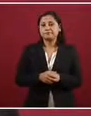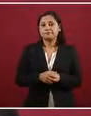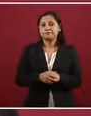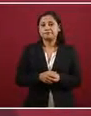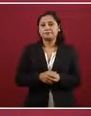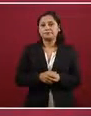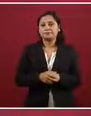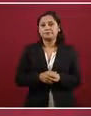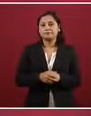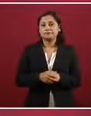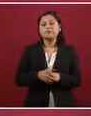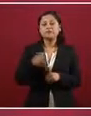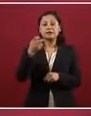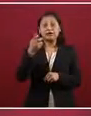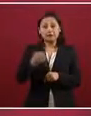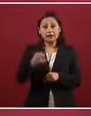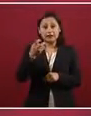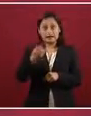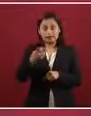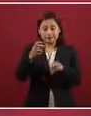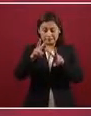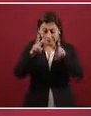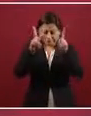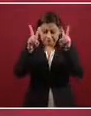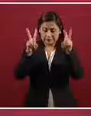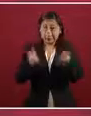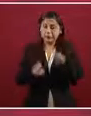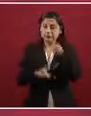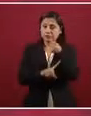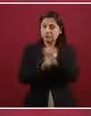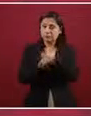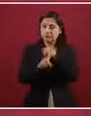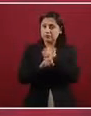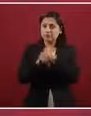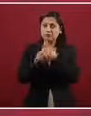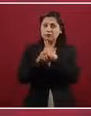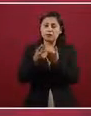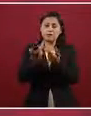tiene que ver con la justicia, tiene que ver con